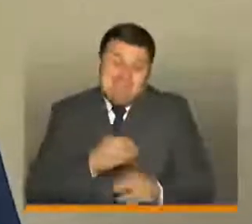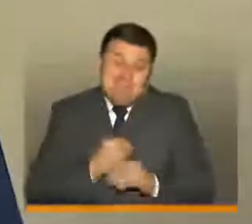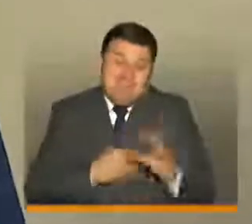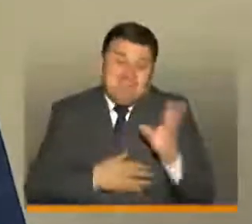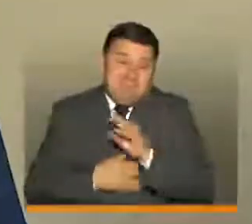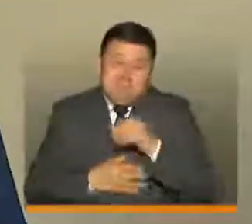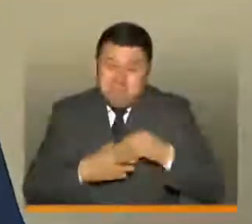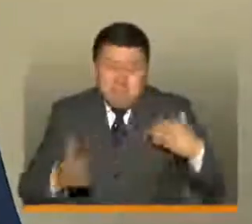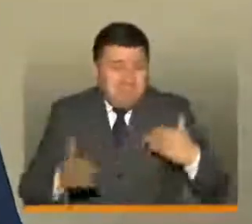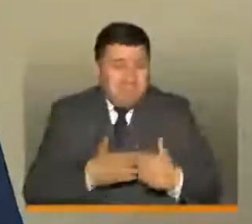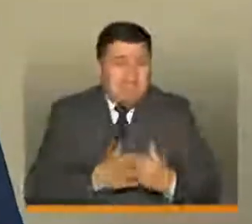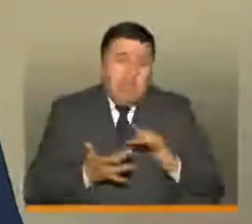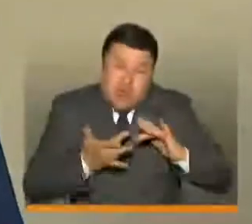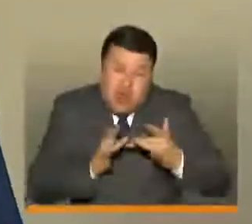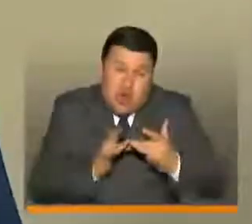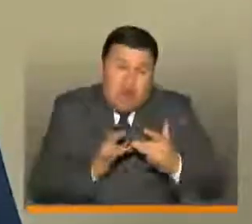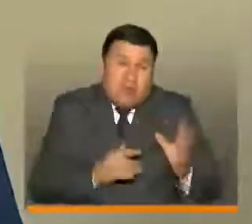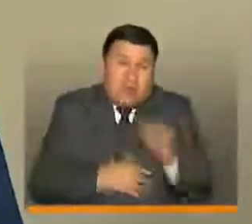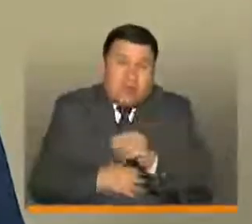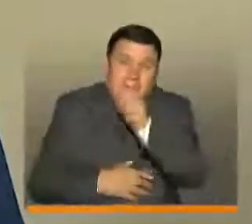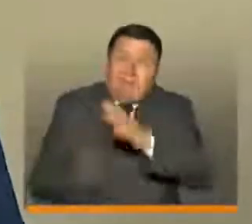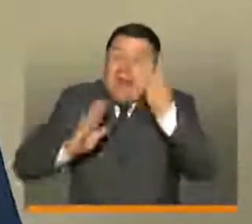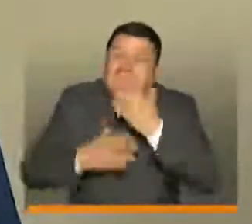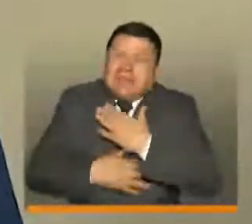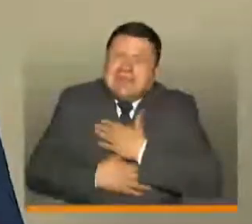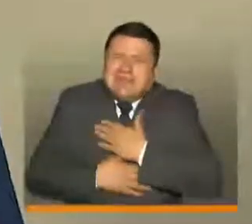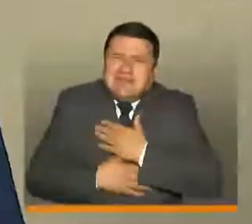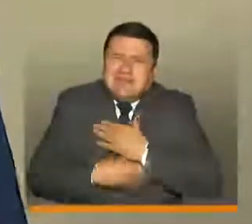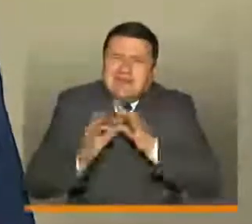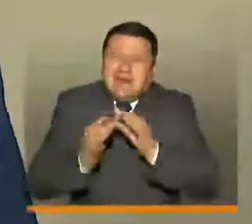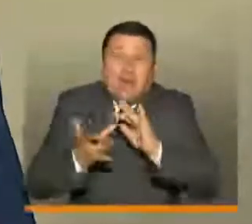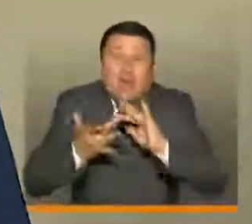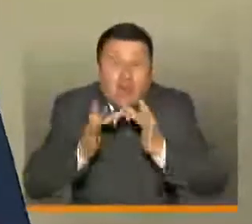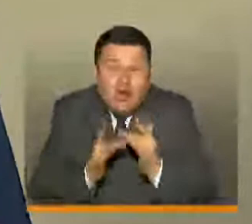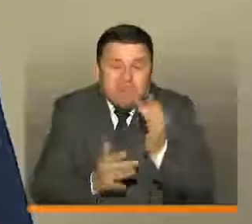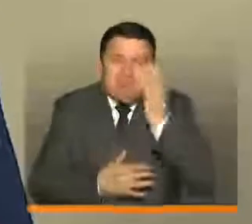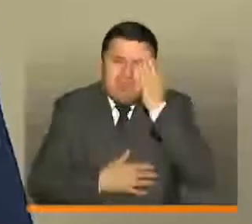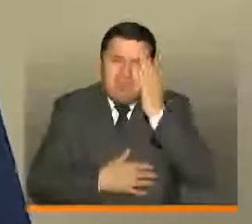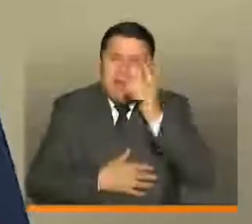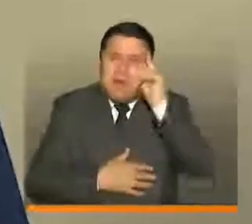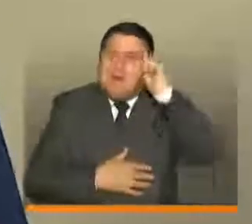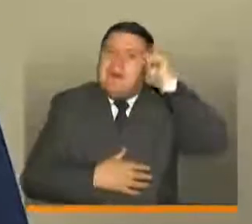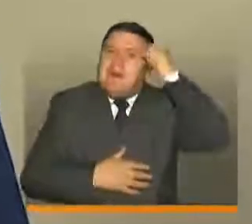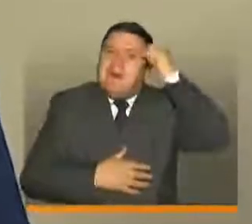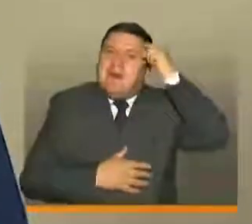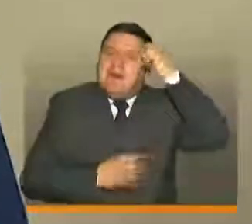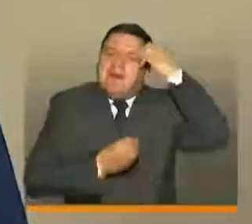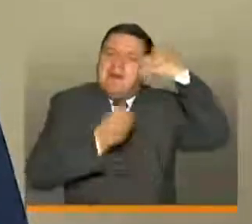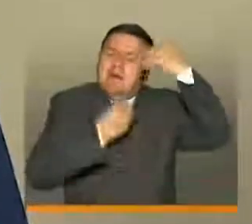todo esto, que es muy doloroso, toda pérdida es muy dolorosa, que todos esos recuerdos